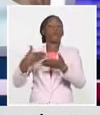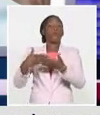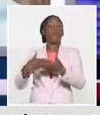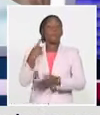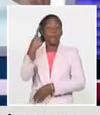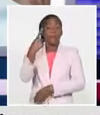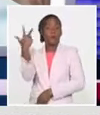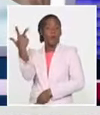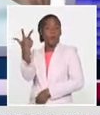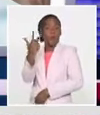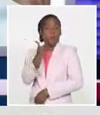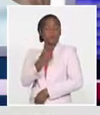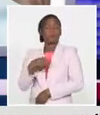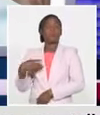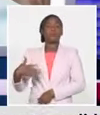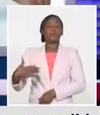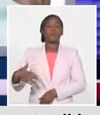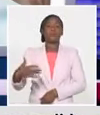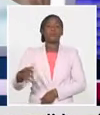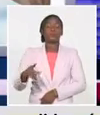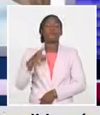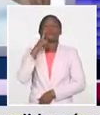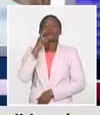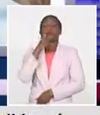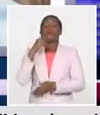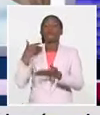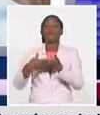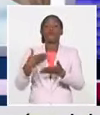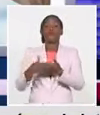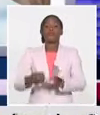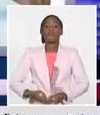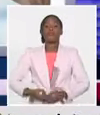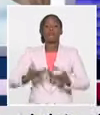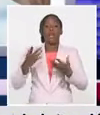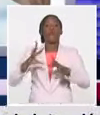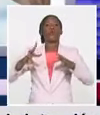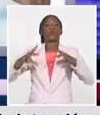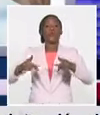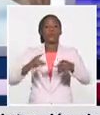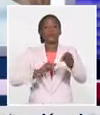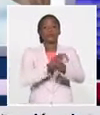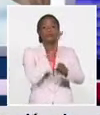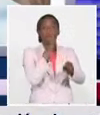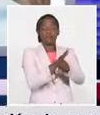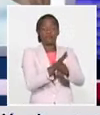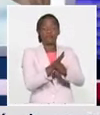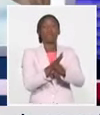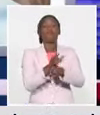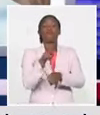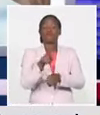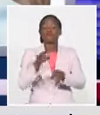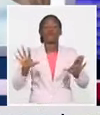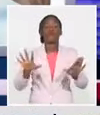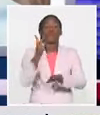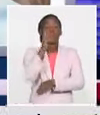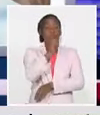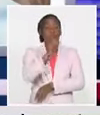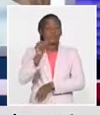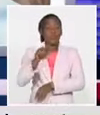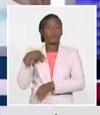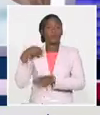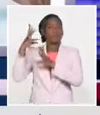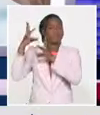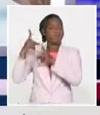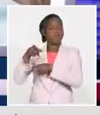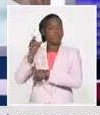inmunización. Es válido destacar que nosotros recabamos la atención a todas las personas que se incluyen en el estudio, que es importante